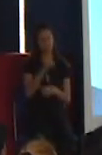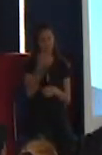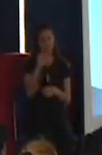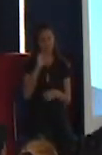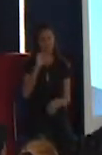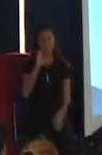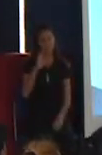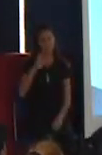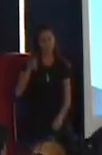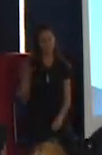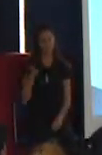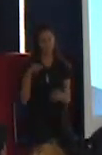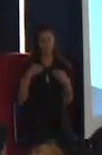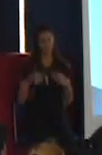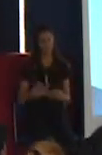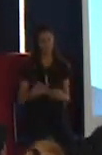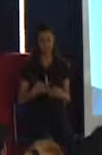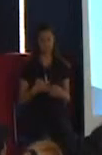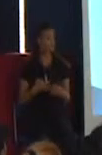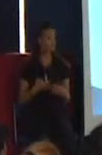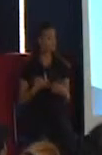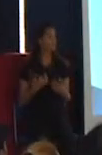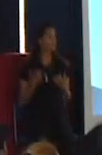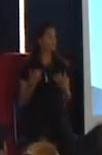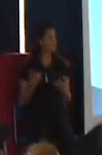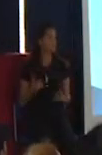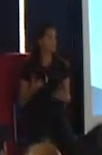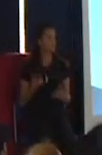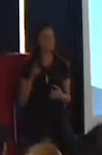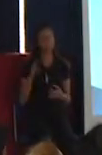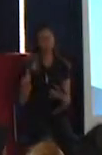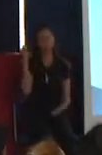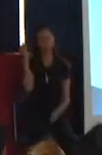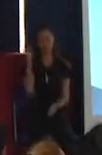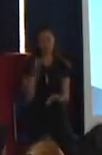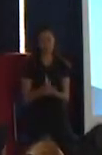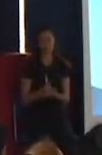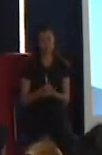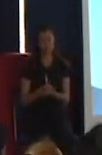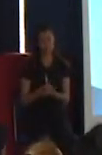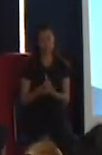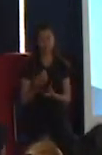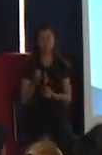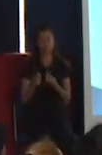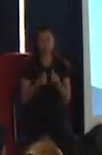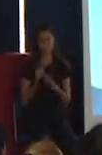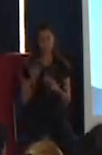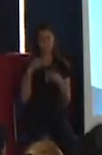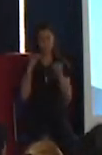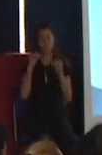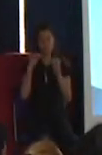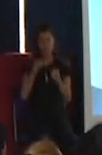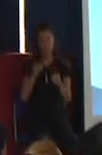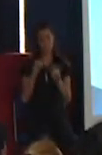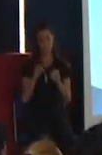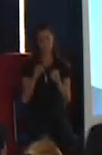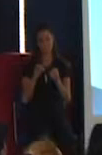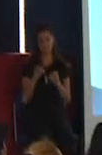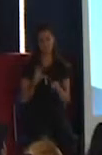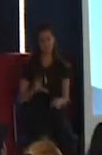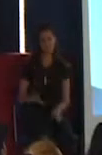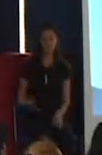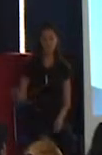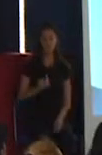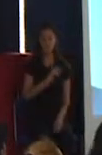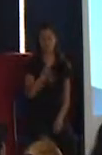Las EPS, ¿sí?, tienen en este momento la obligación de capacitar, ¿sí?, a todo